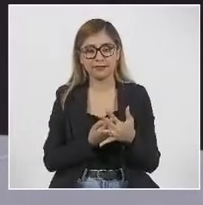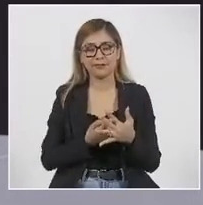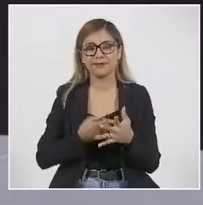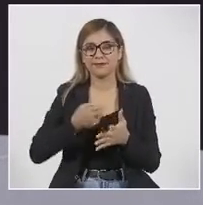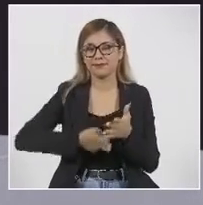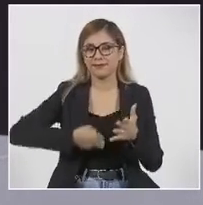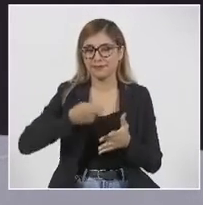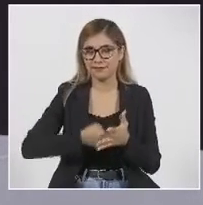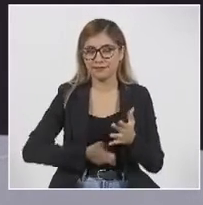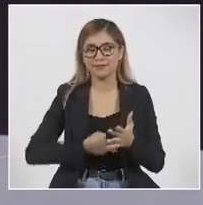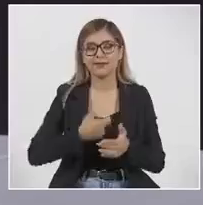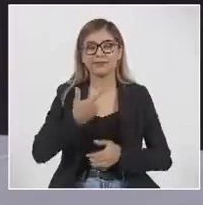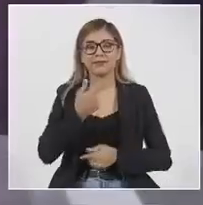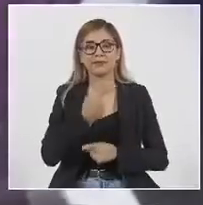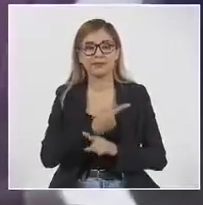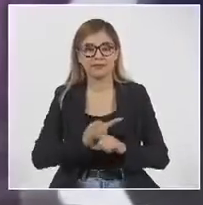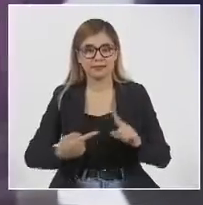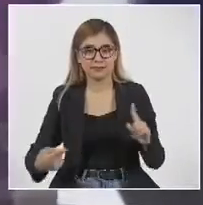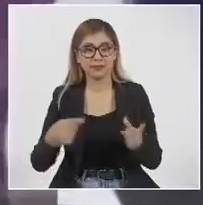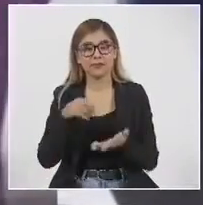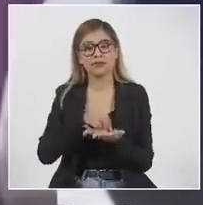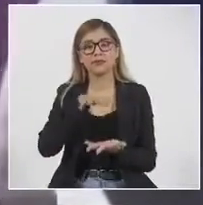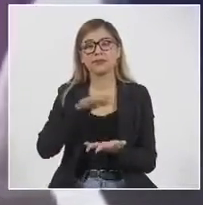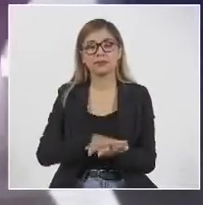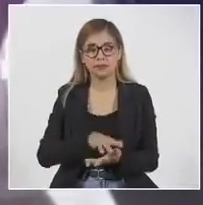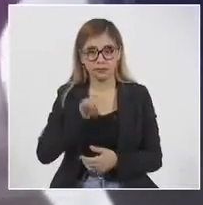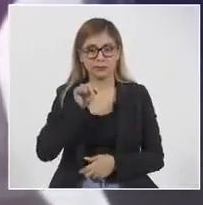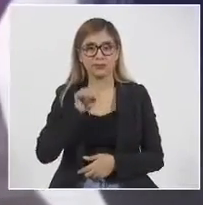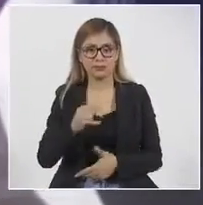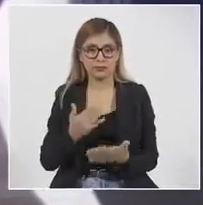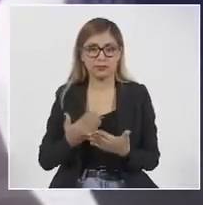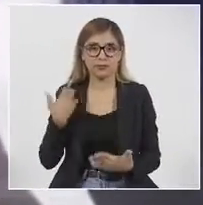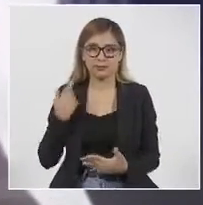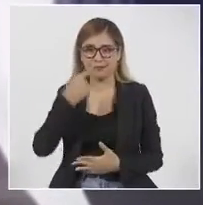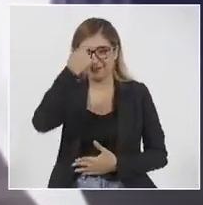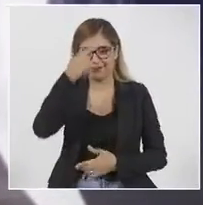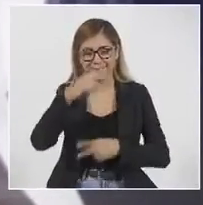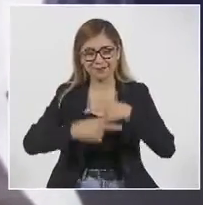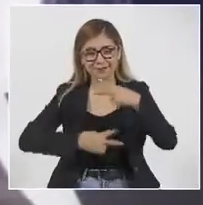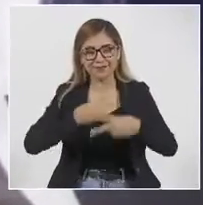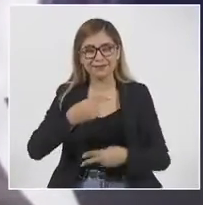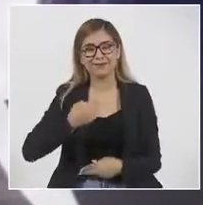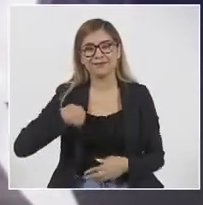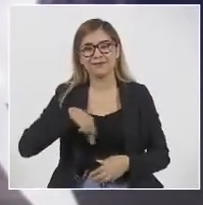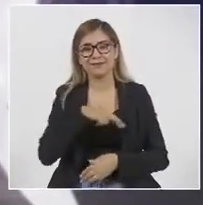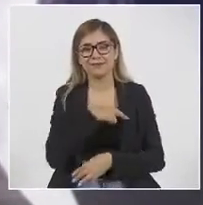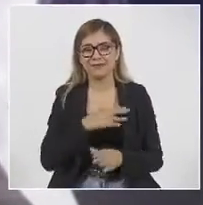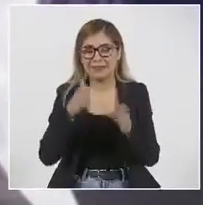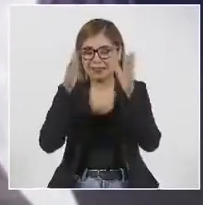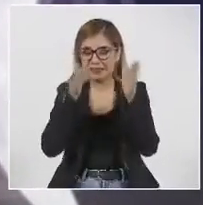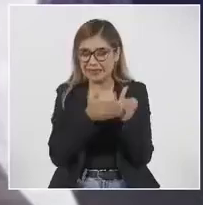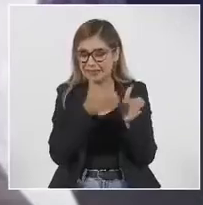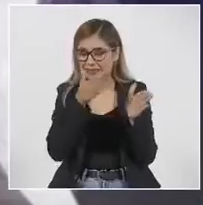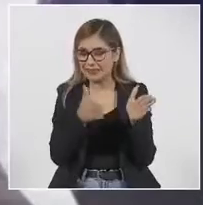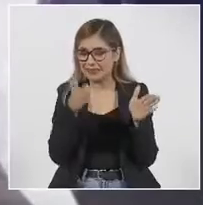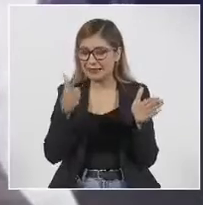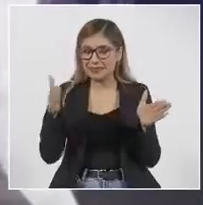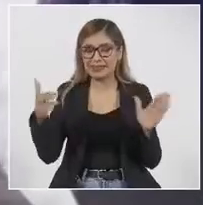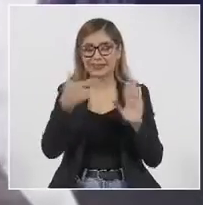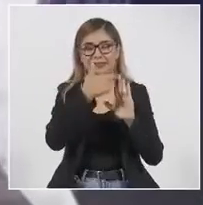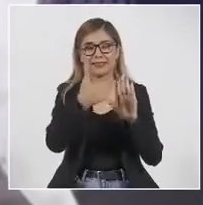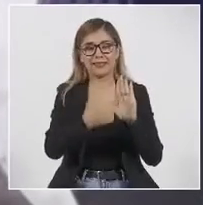calentamiento a las 7:30. Se necesita registro para poder entrar. Sí estamos así como muy alineados con los protocolos de